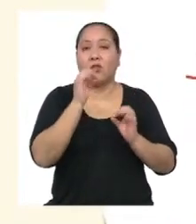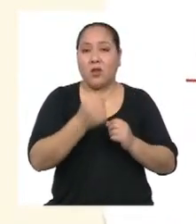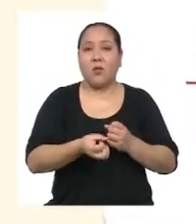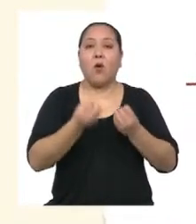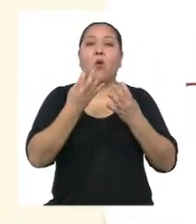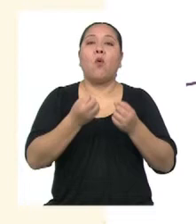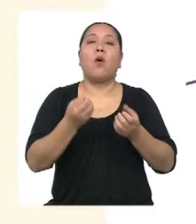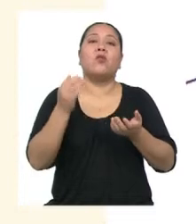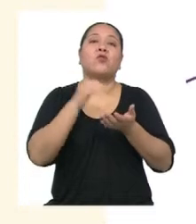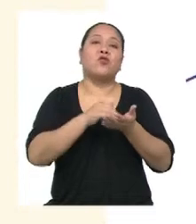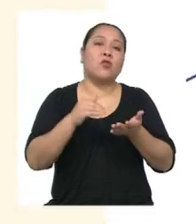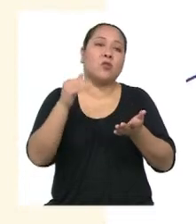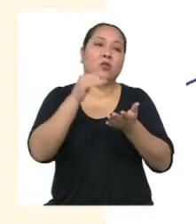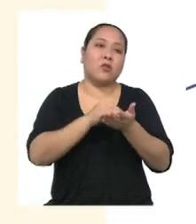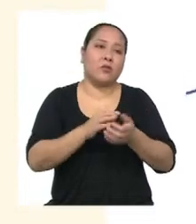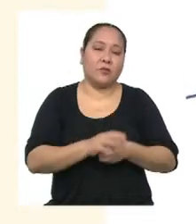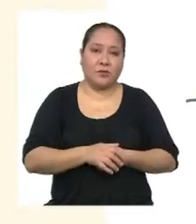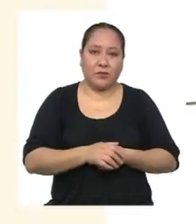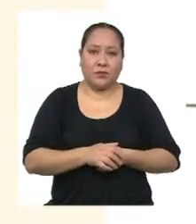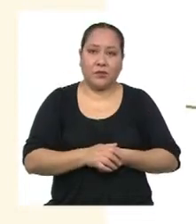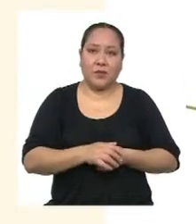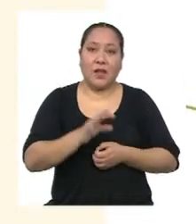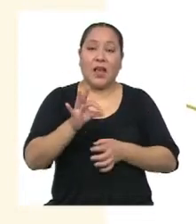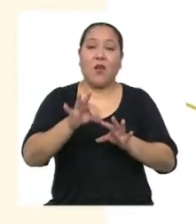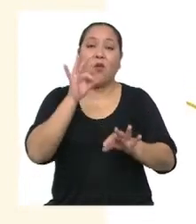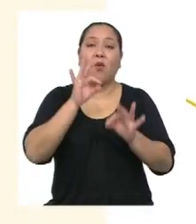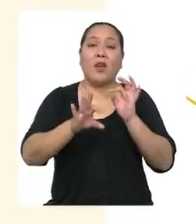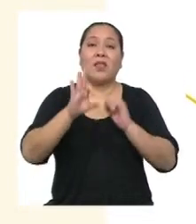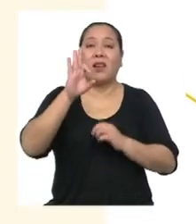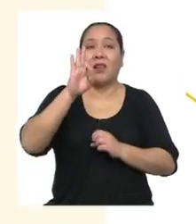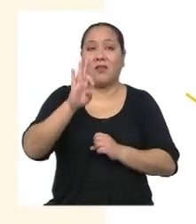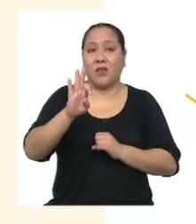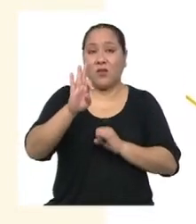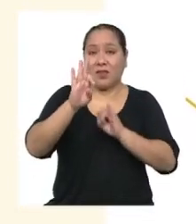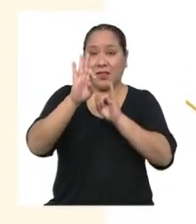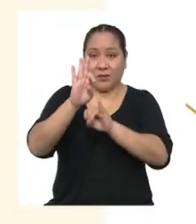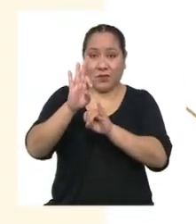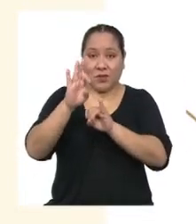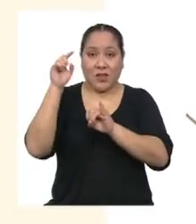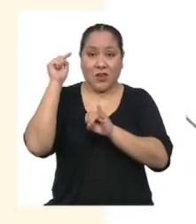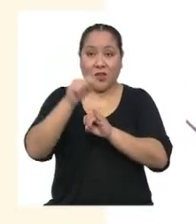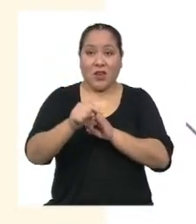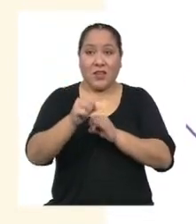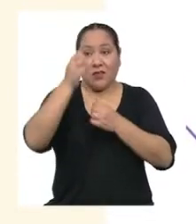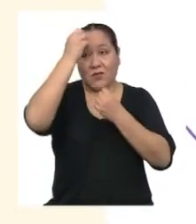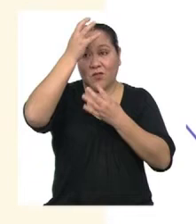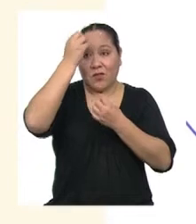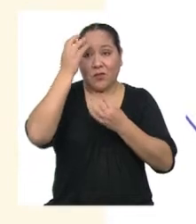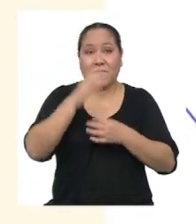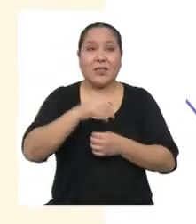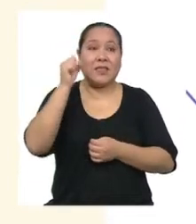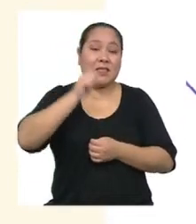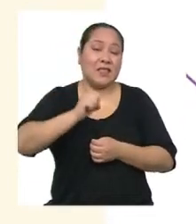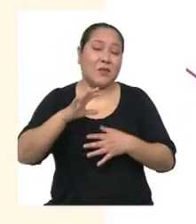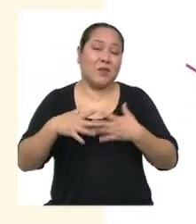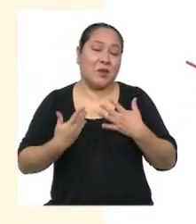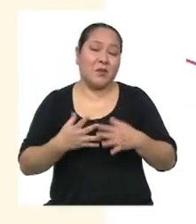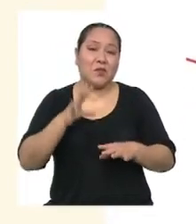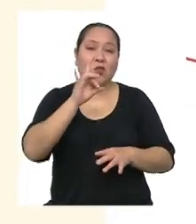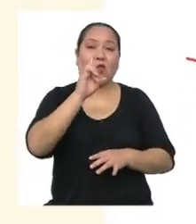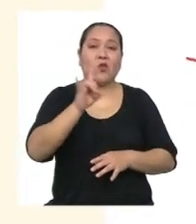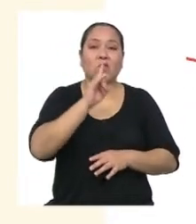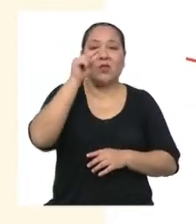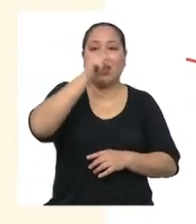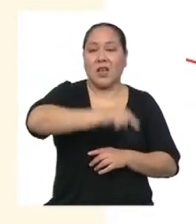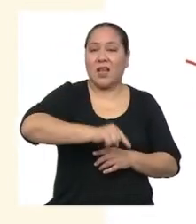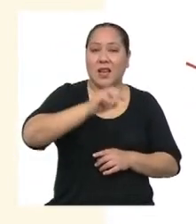repiten, es decir, hallar la frecuencia absoluta de la variable, y con este dato recién podemos aplicar la